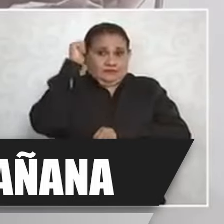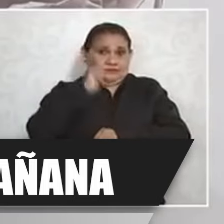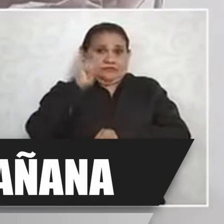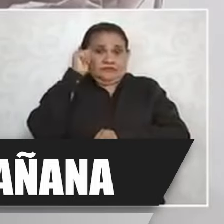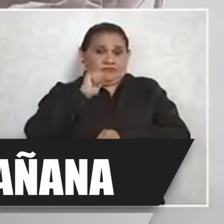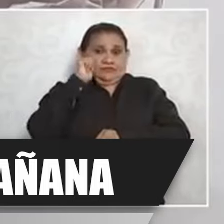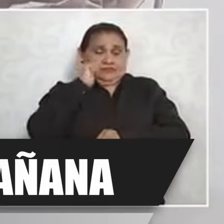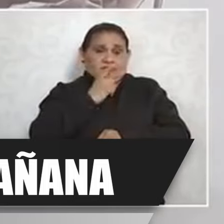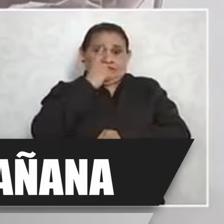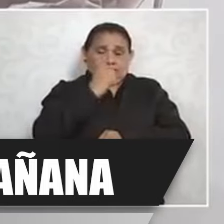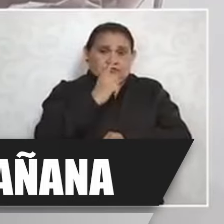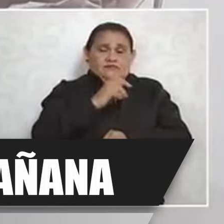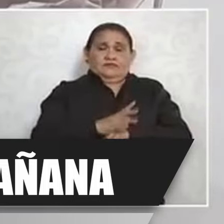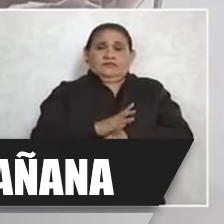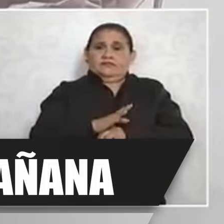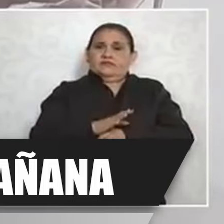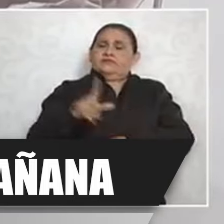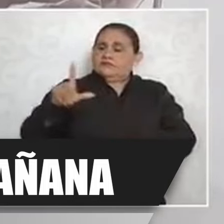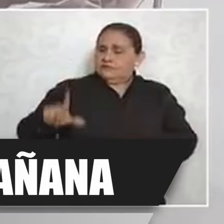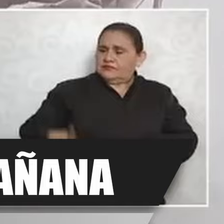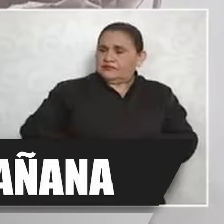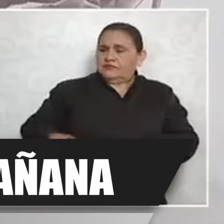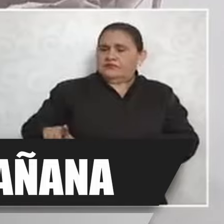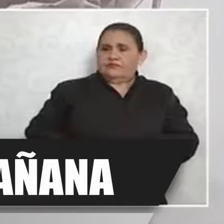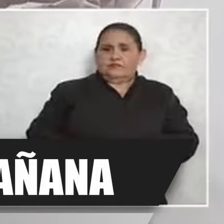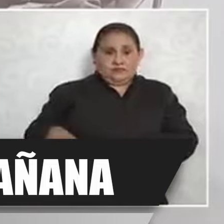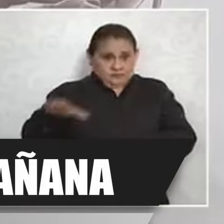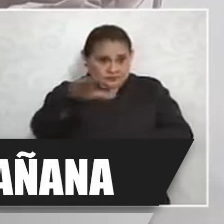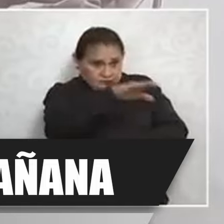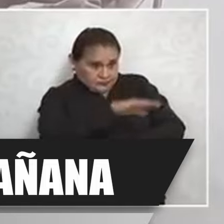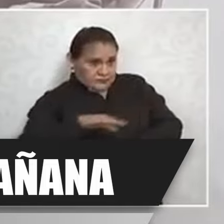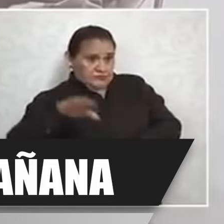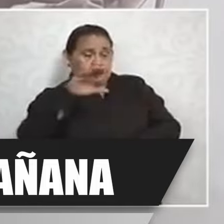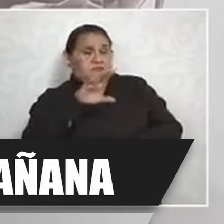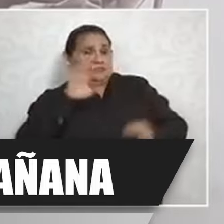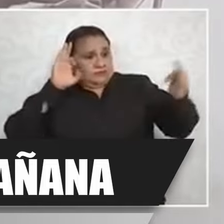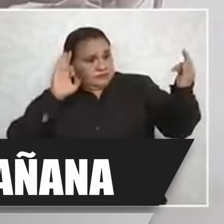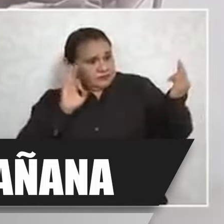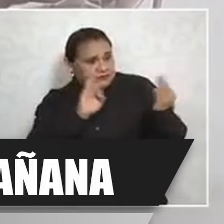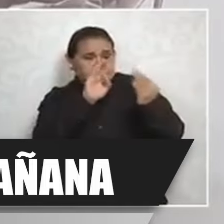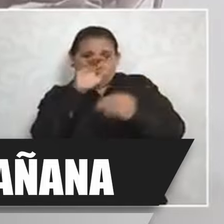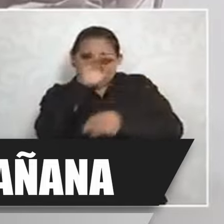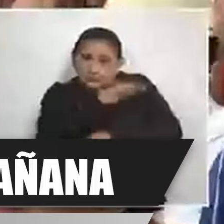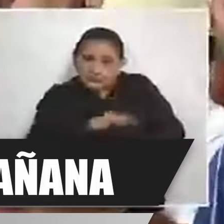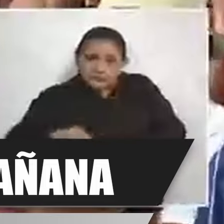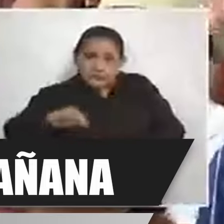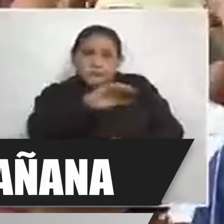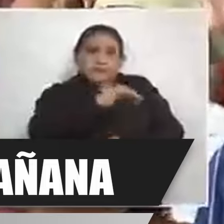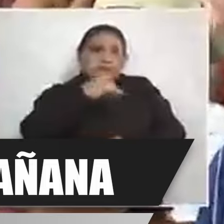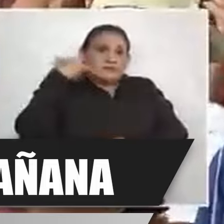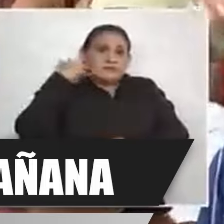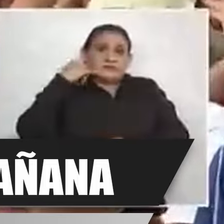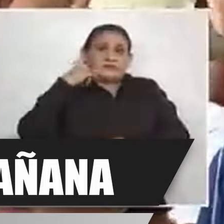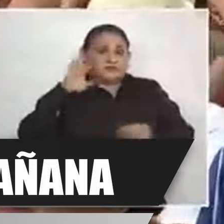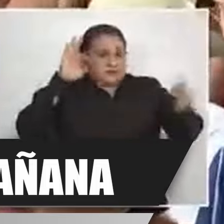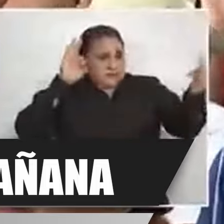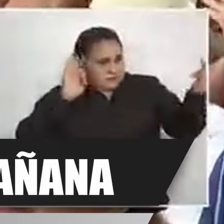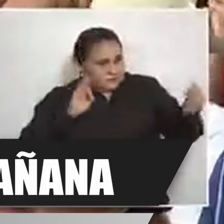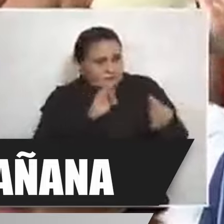que íbamos a gobernar con el pueblo y de frente al pueblo de Yucatán y al pueblo de México.